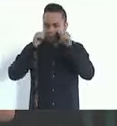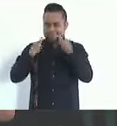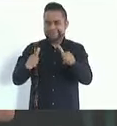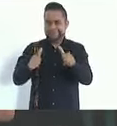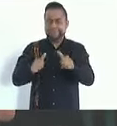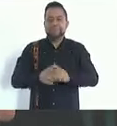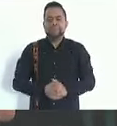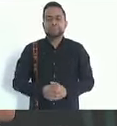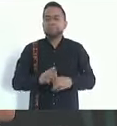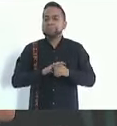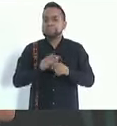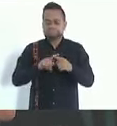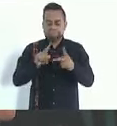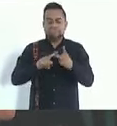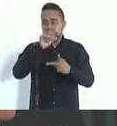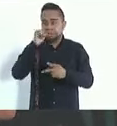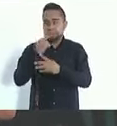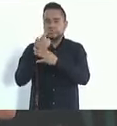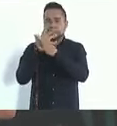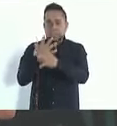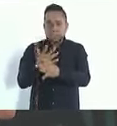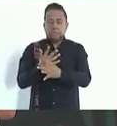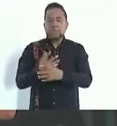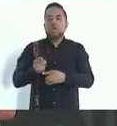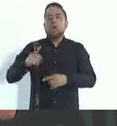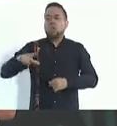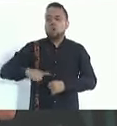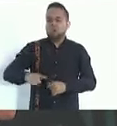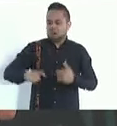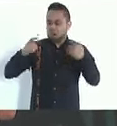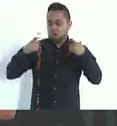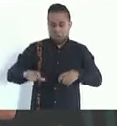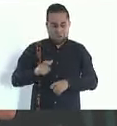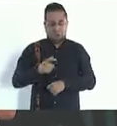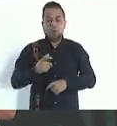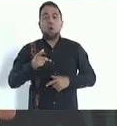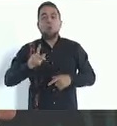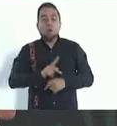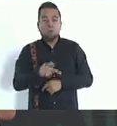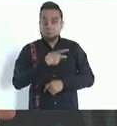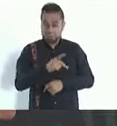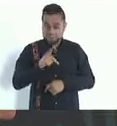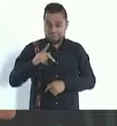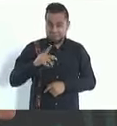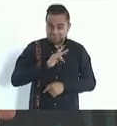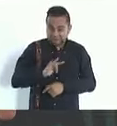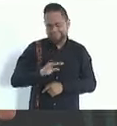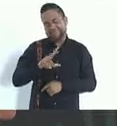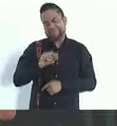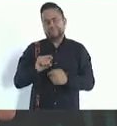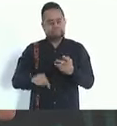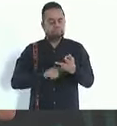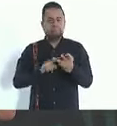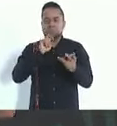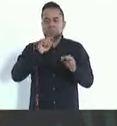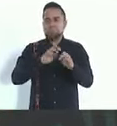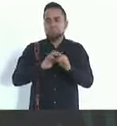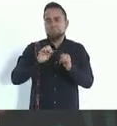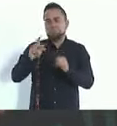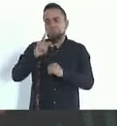El principio juarista de que no puede haber gobierno rico con pueblo pobre. Y el principio